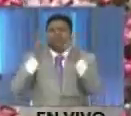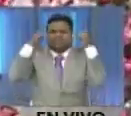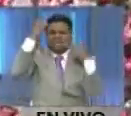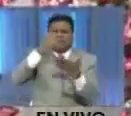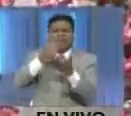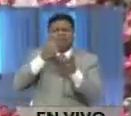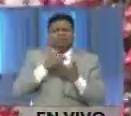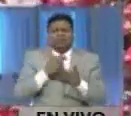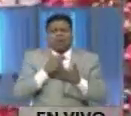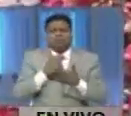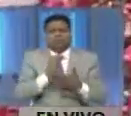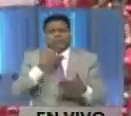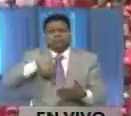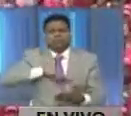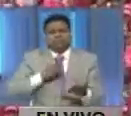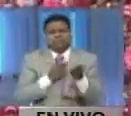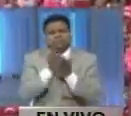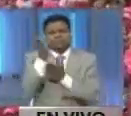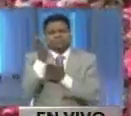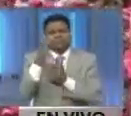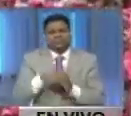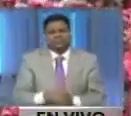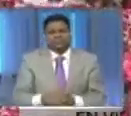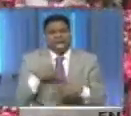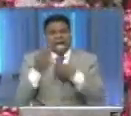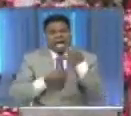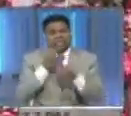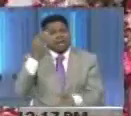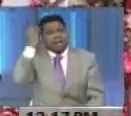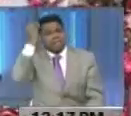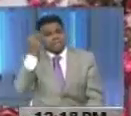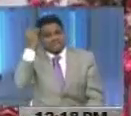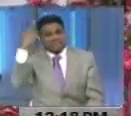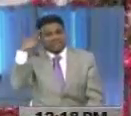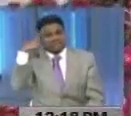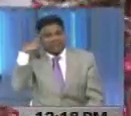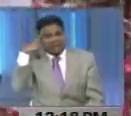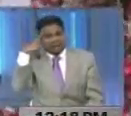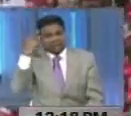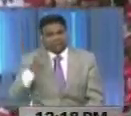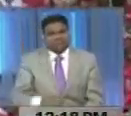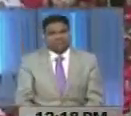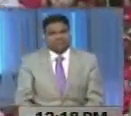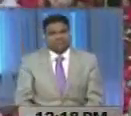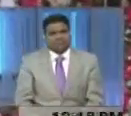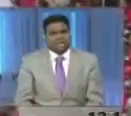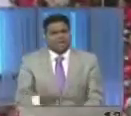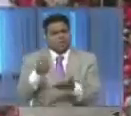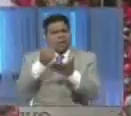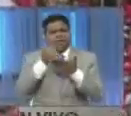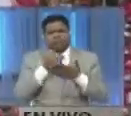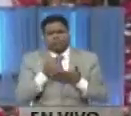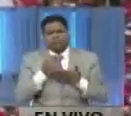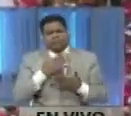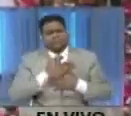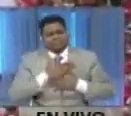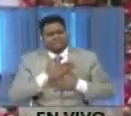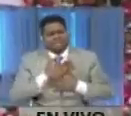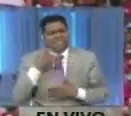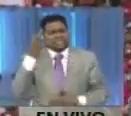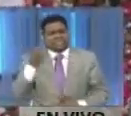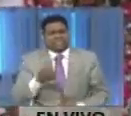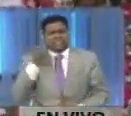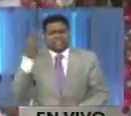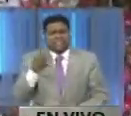ser coherente entre el hacer y el pensar. Que nos ayude a estar siempre